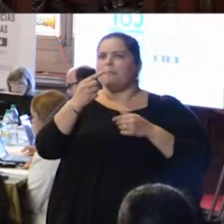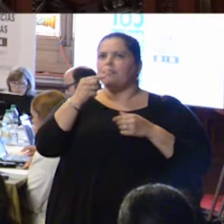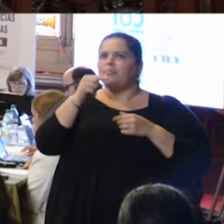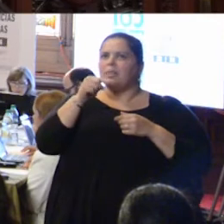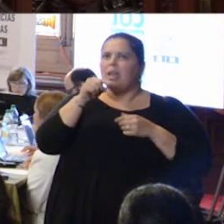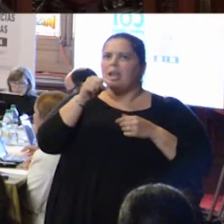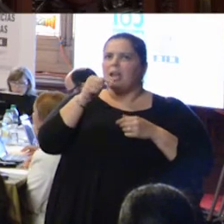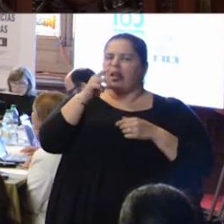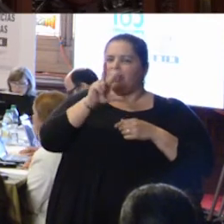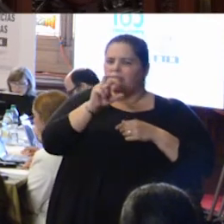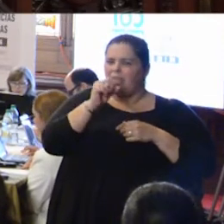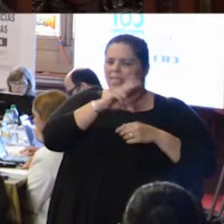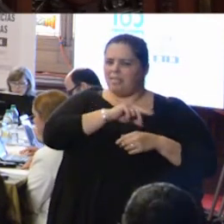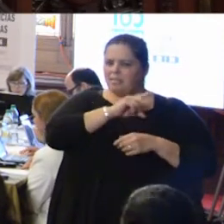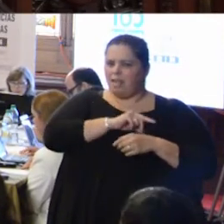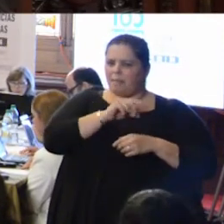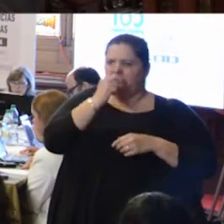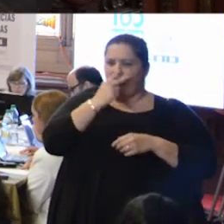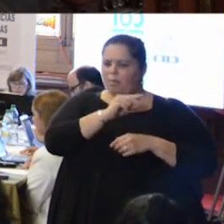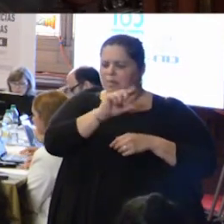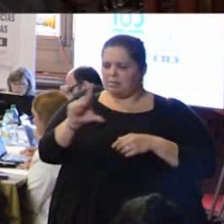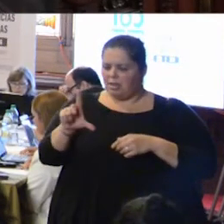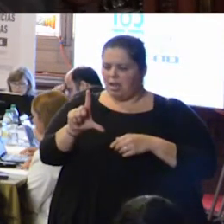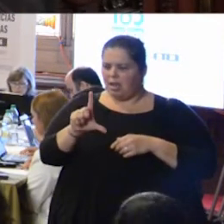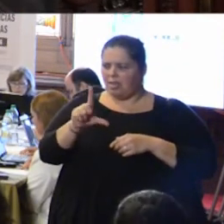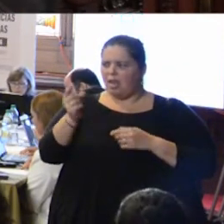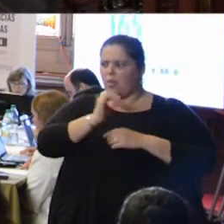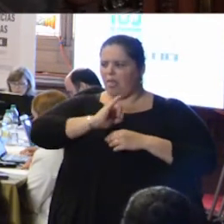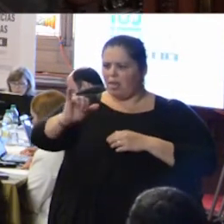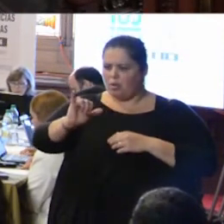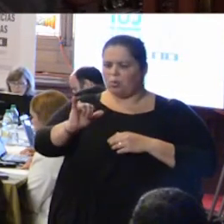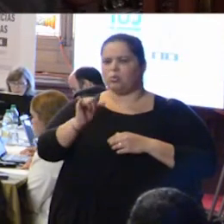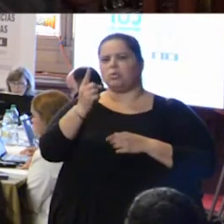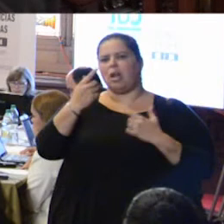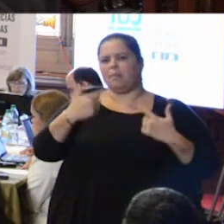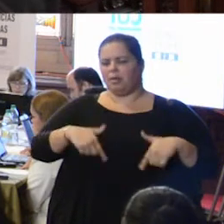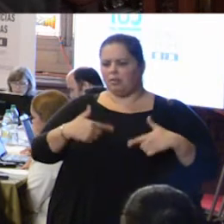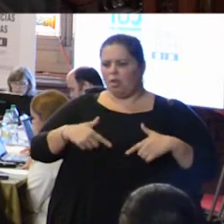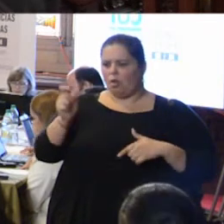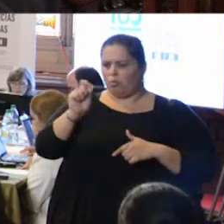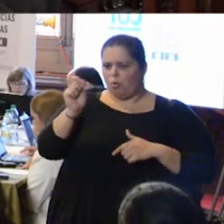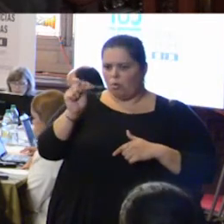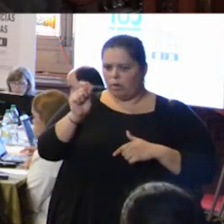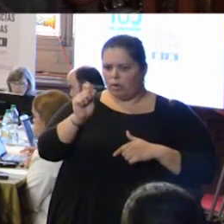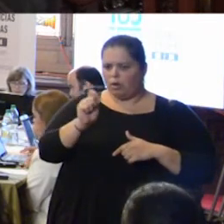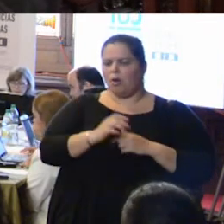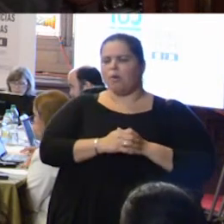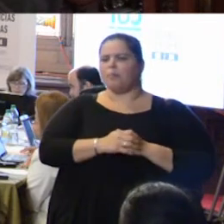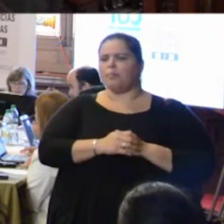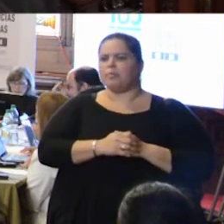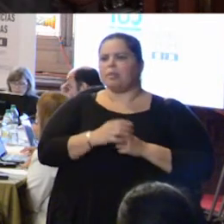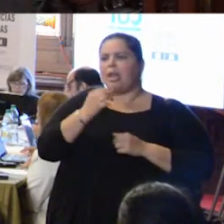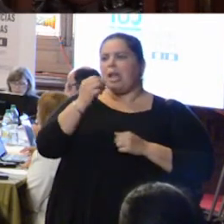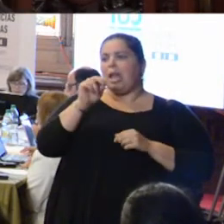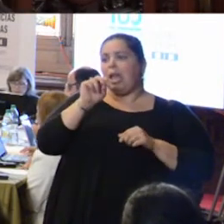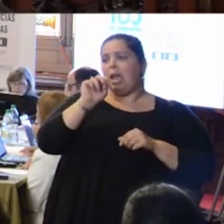del 2007, interpone denuncia ante el Ministerio Público por titulación de bienes de dominio público en el humedal de Matuzagaratí. El 8 de